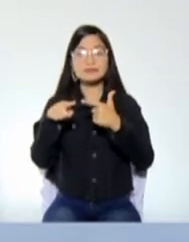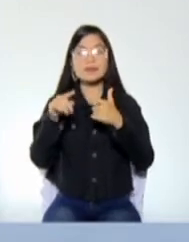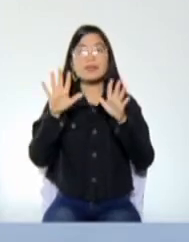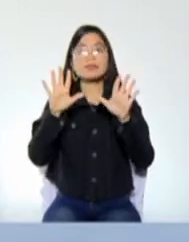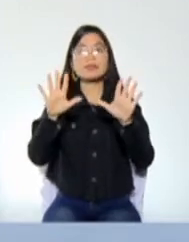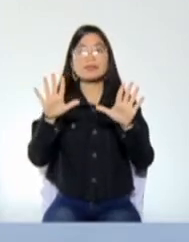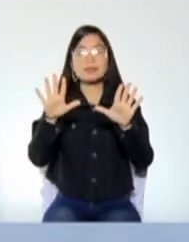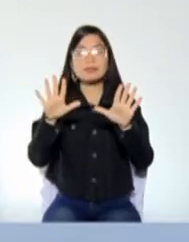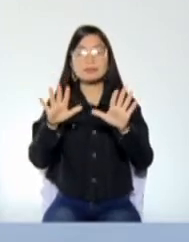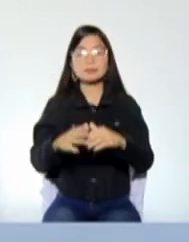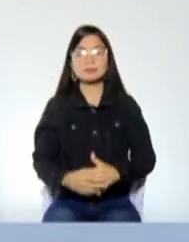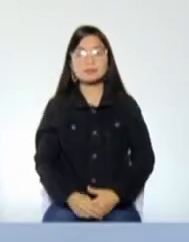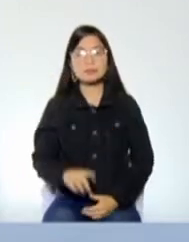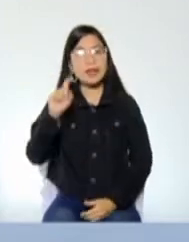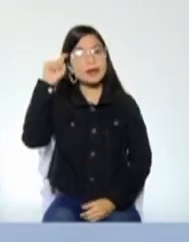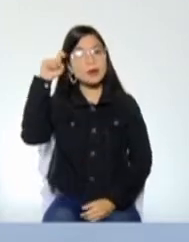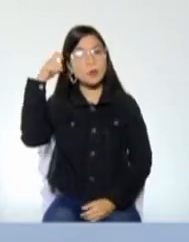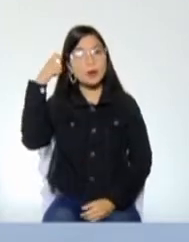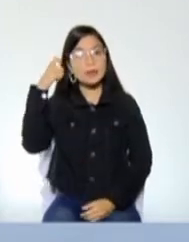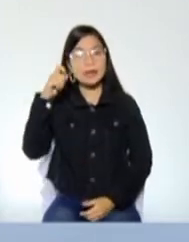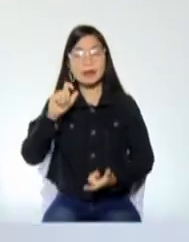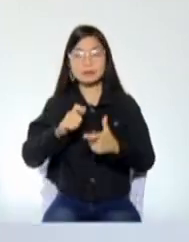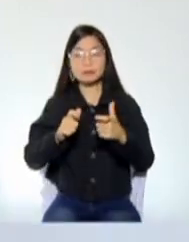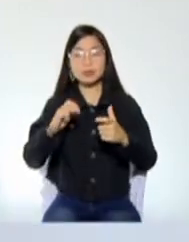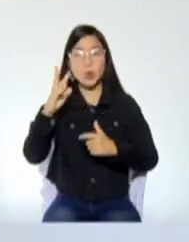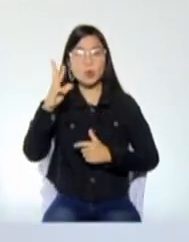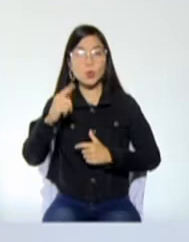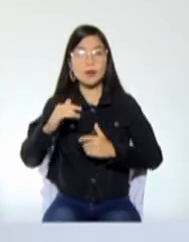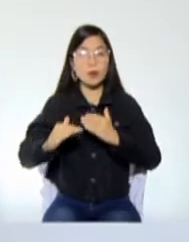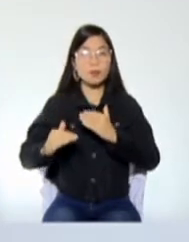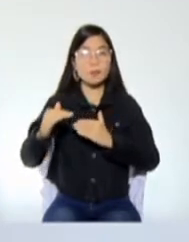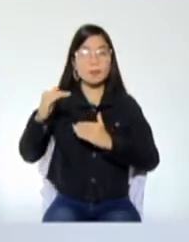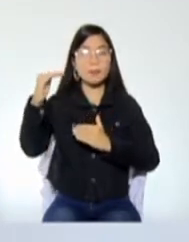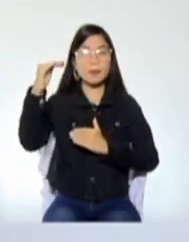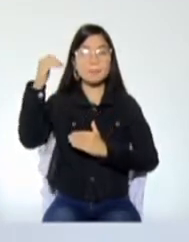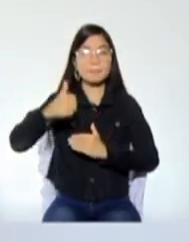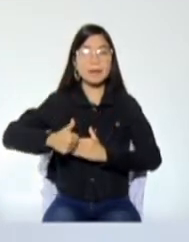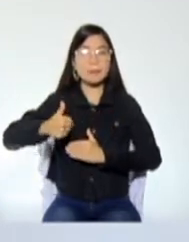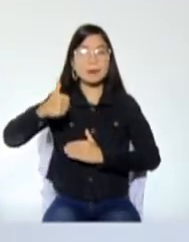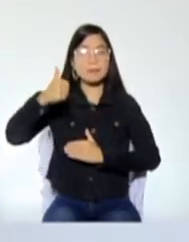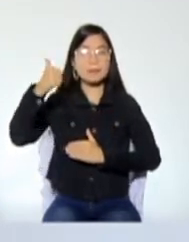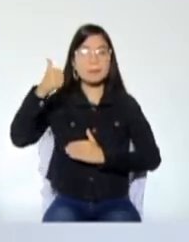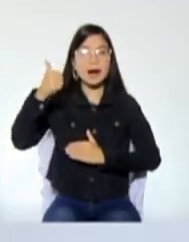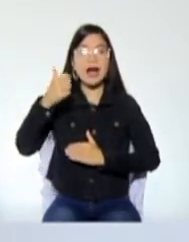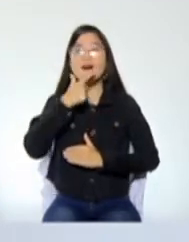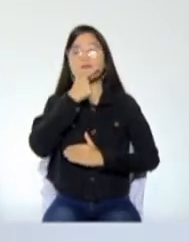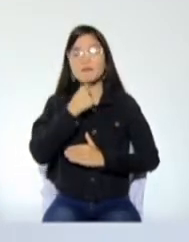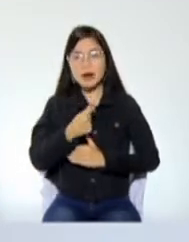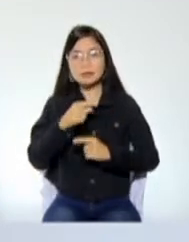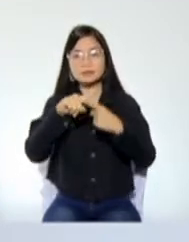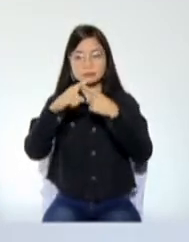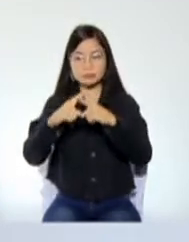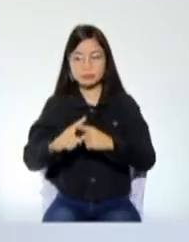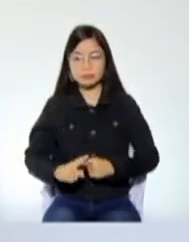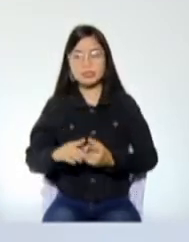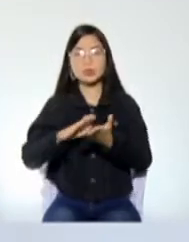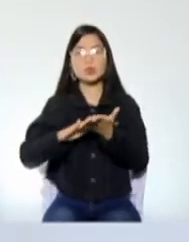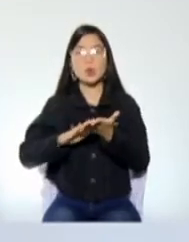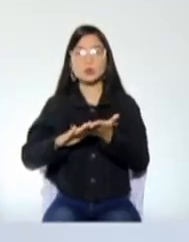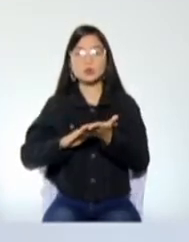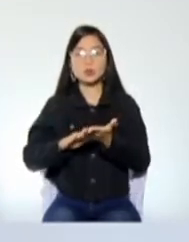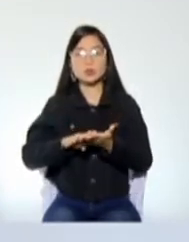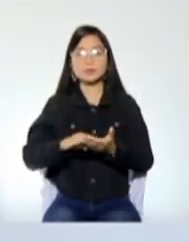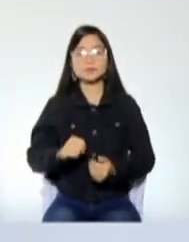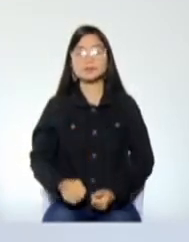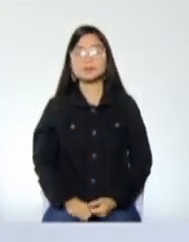más grande sea el valor, más rápido podemos resolver. Si dividimos entre 2, 180 entre